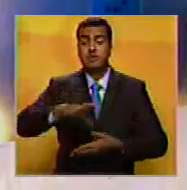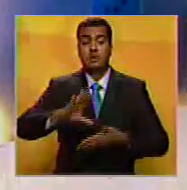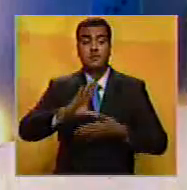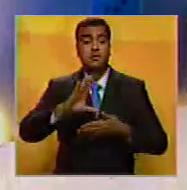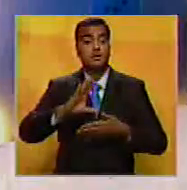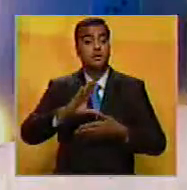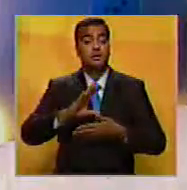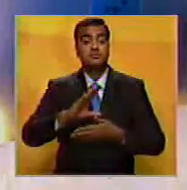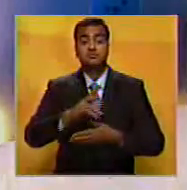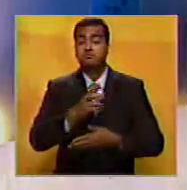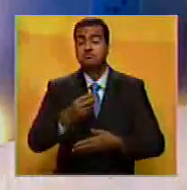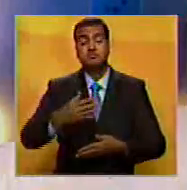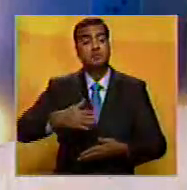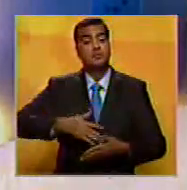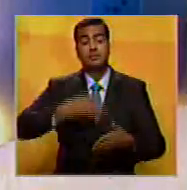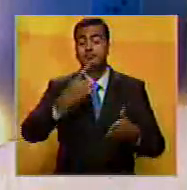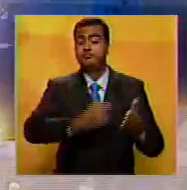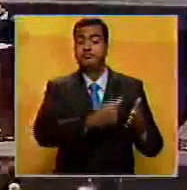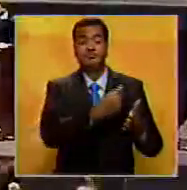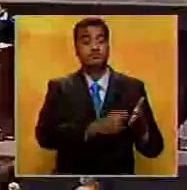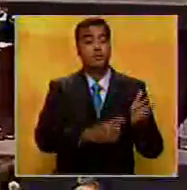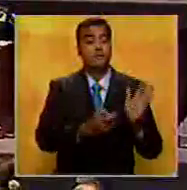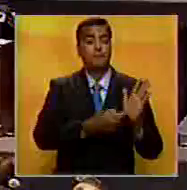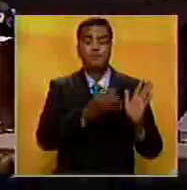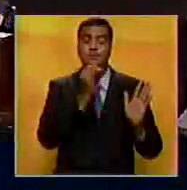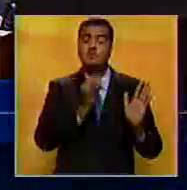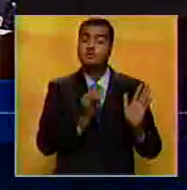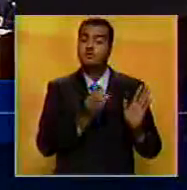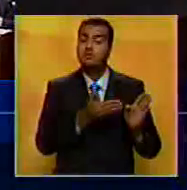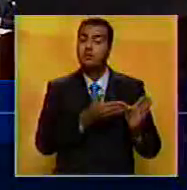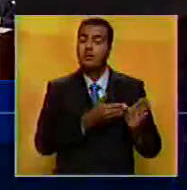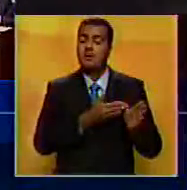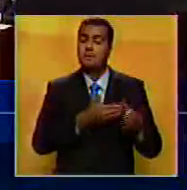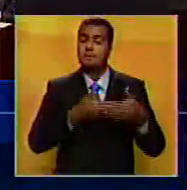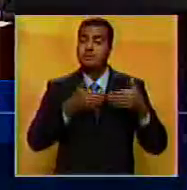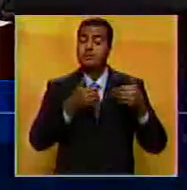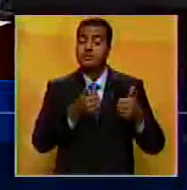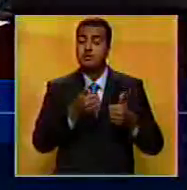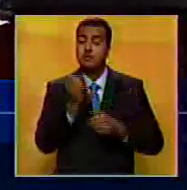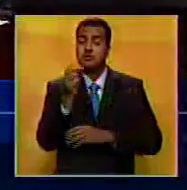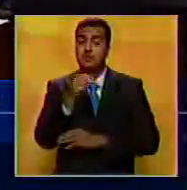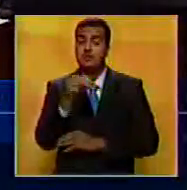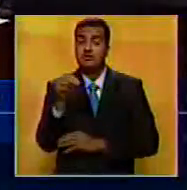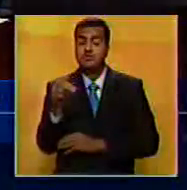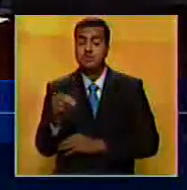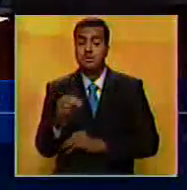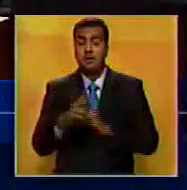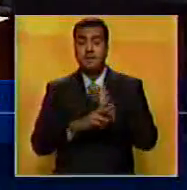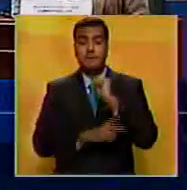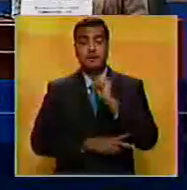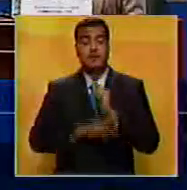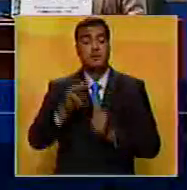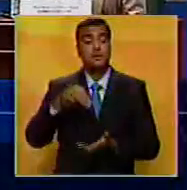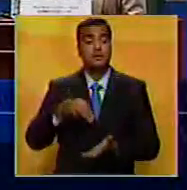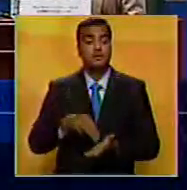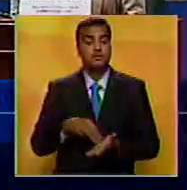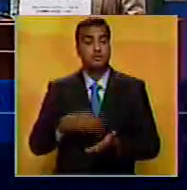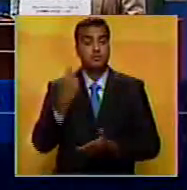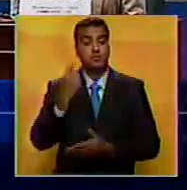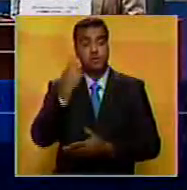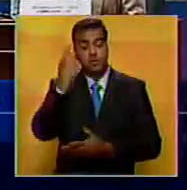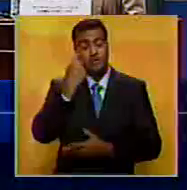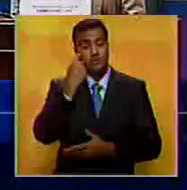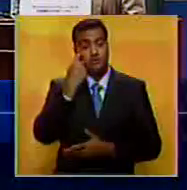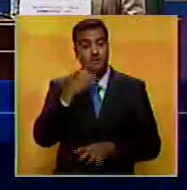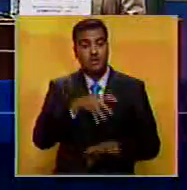Americanos es absolutamente nula. En un punto de información previo al inicio de la sesión especial del Parlamento en Parque Miranda, el diputado recordó que